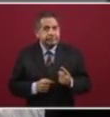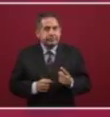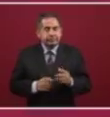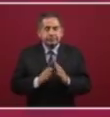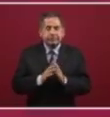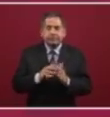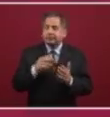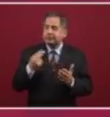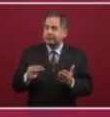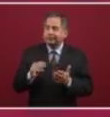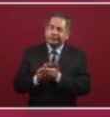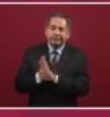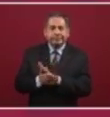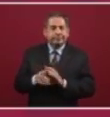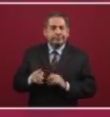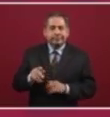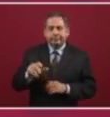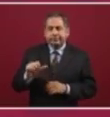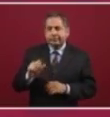Aureliano,